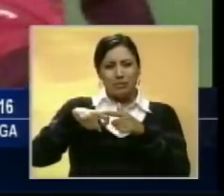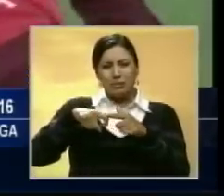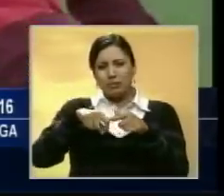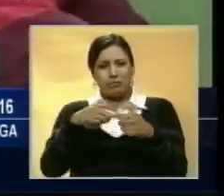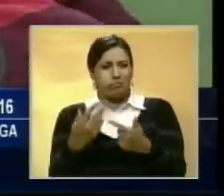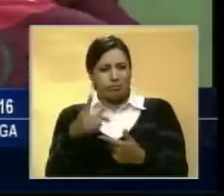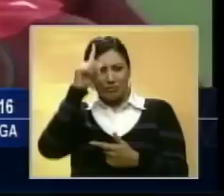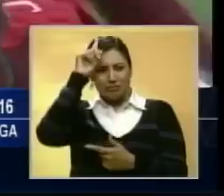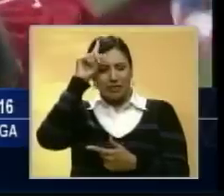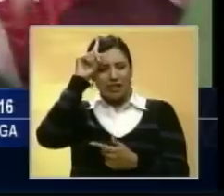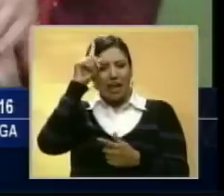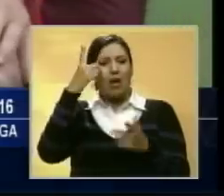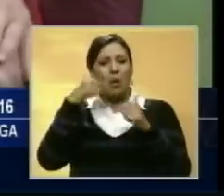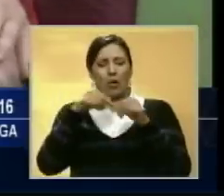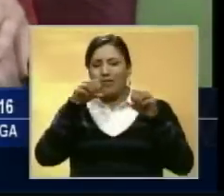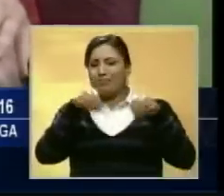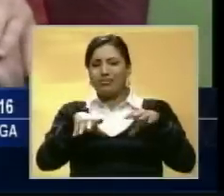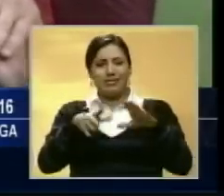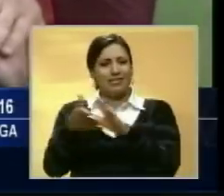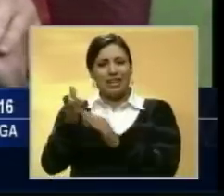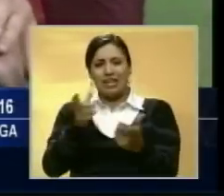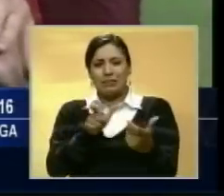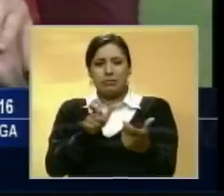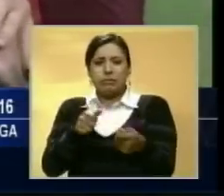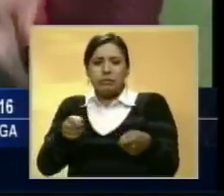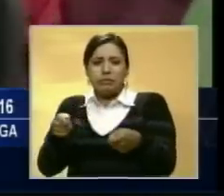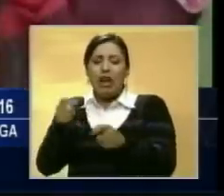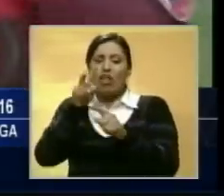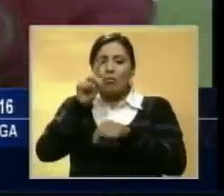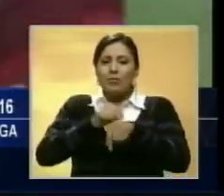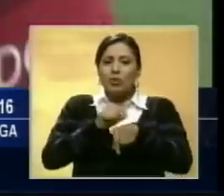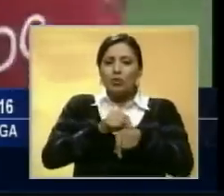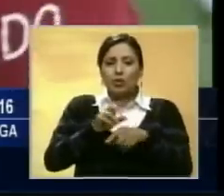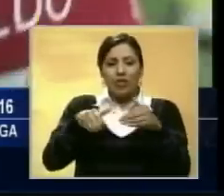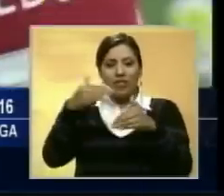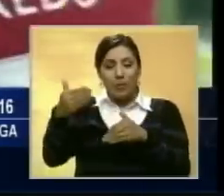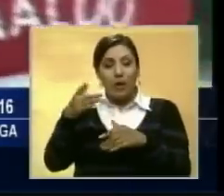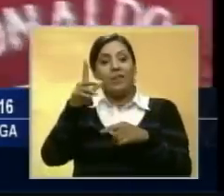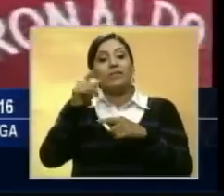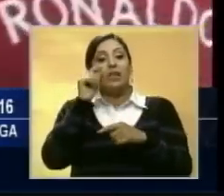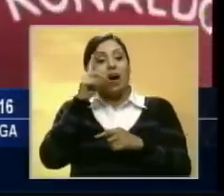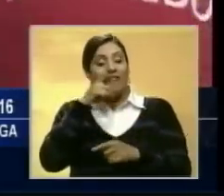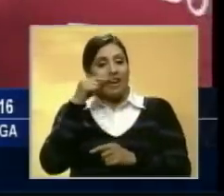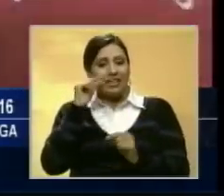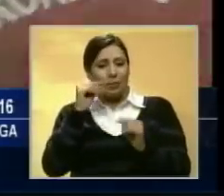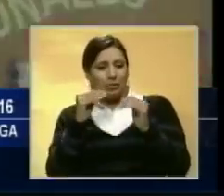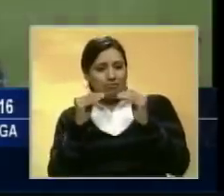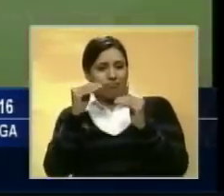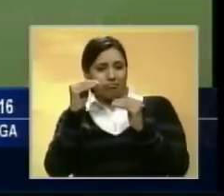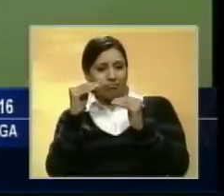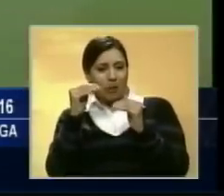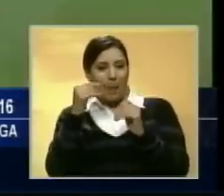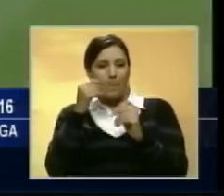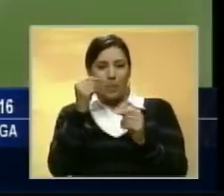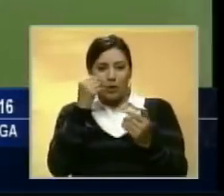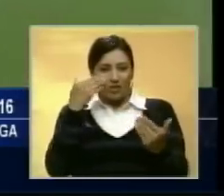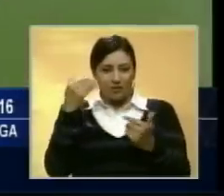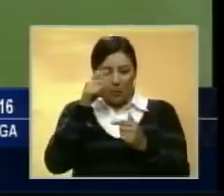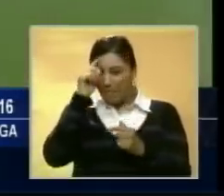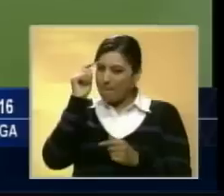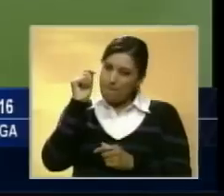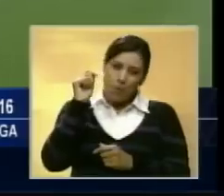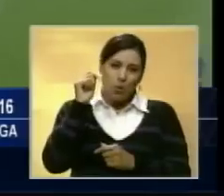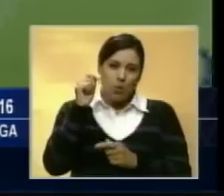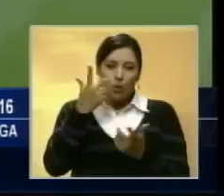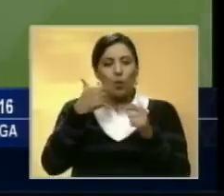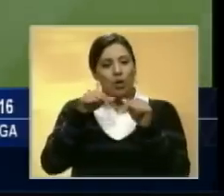izquierda que lo obligaba a abandonar el partido en camilla unos minutos después. Francia estuvo cerca de adelantarse en el marcador con este cabezazo que